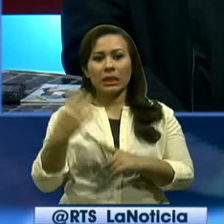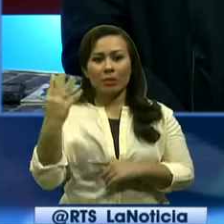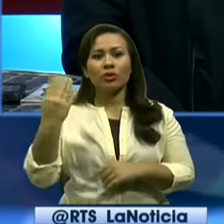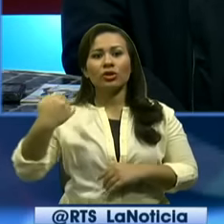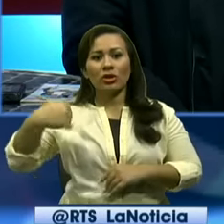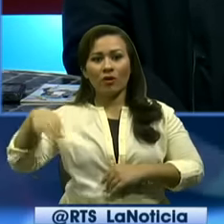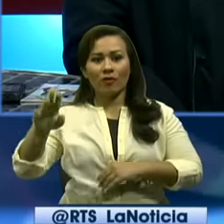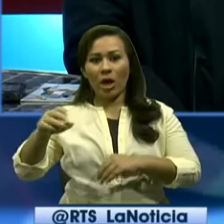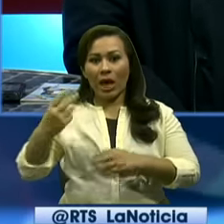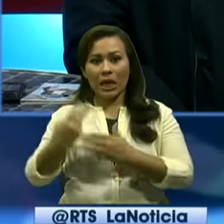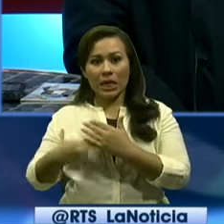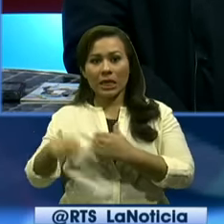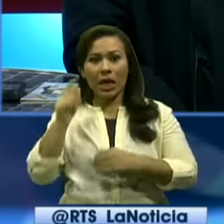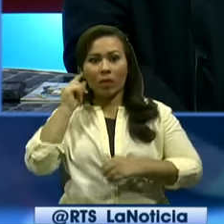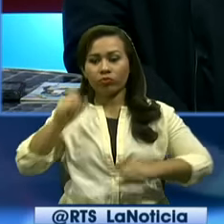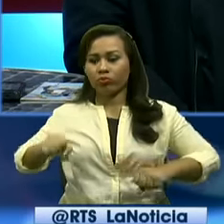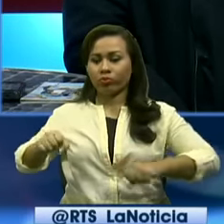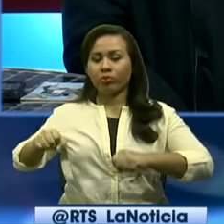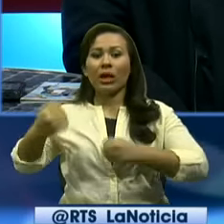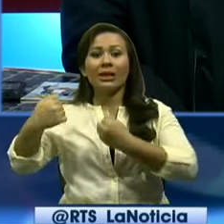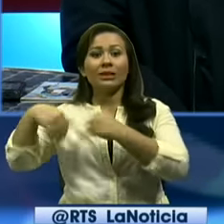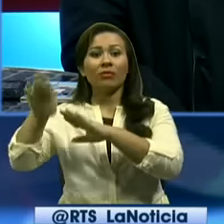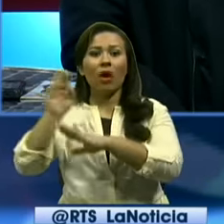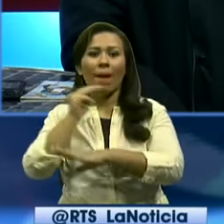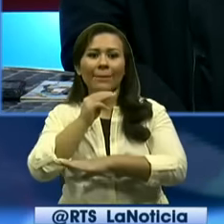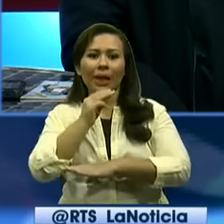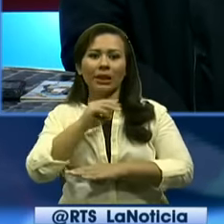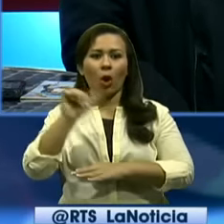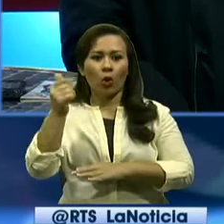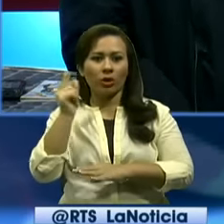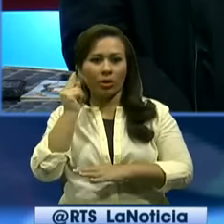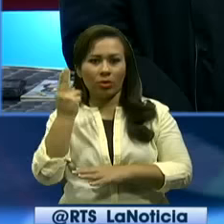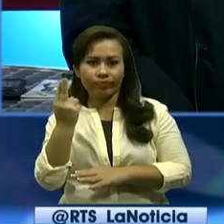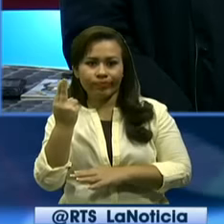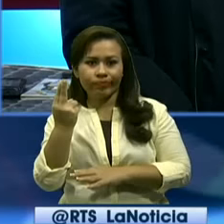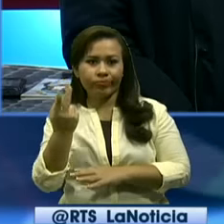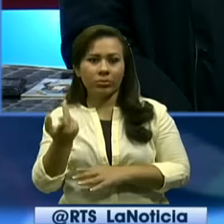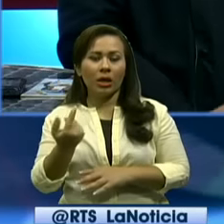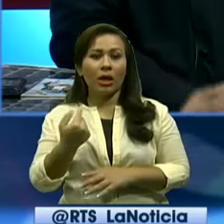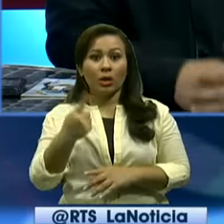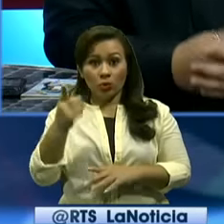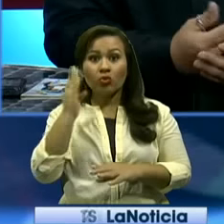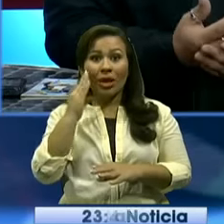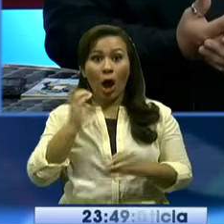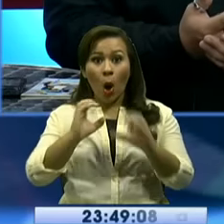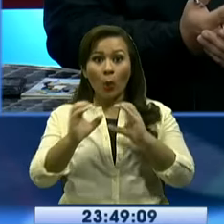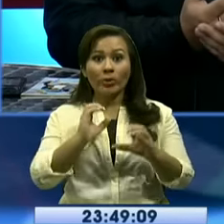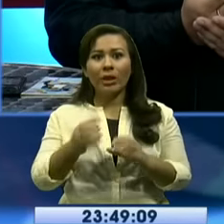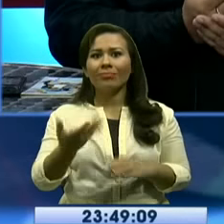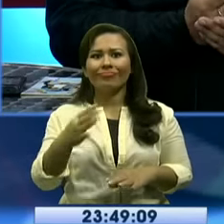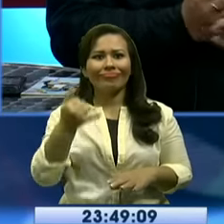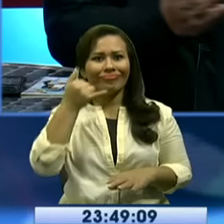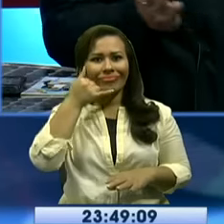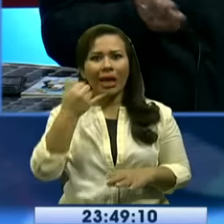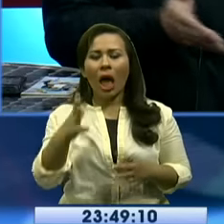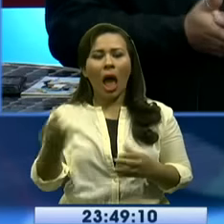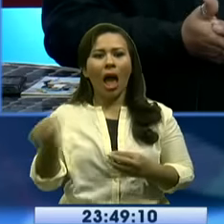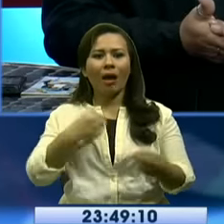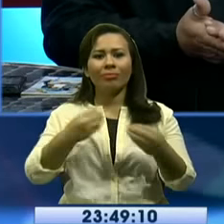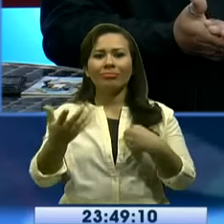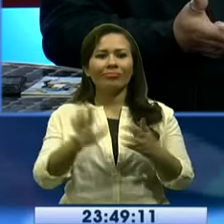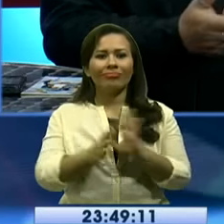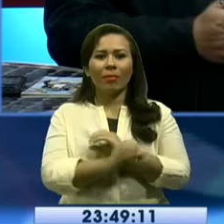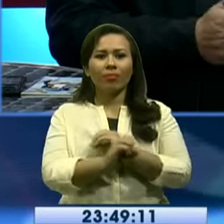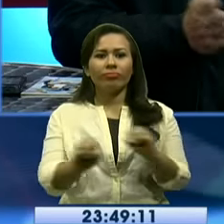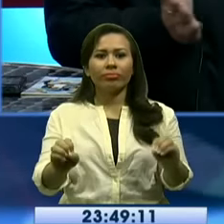vivir a Manta. Correcto. ¿Ha estado usted tratando de comunicarse con ella para saber de sus hijas? Sí, pero no hay ninguna indicación ni información